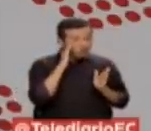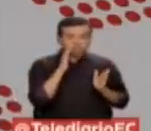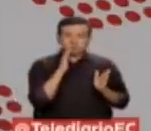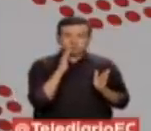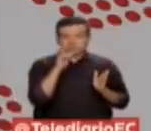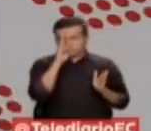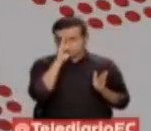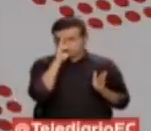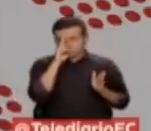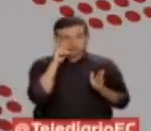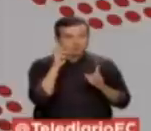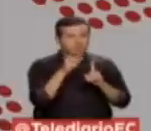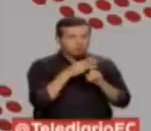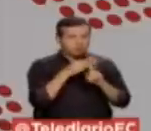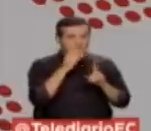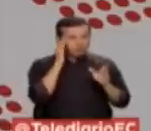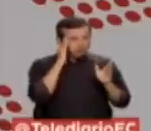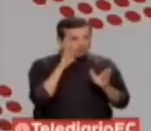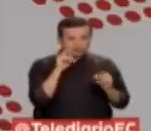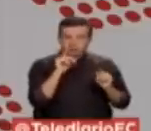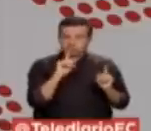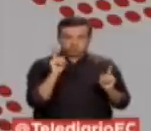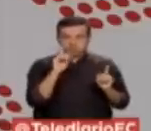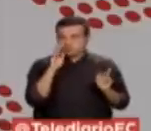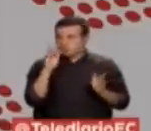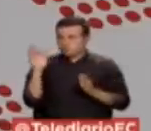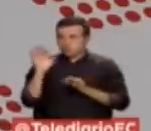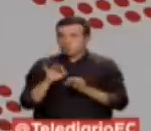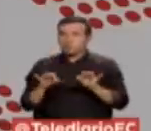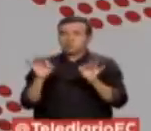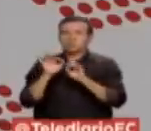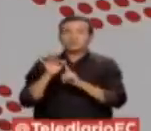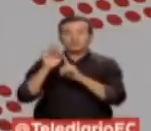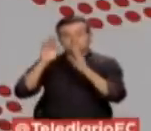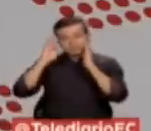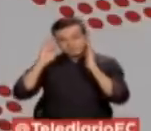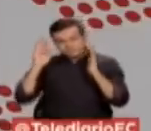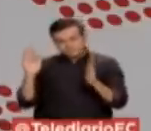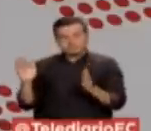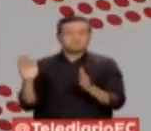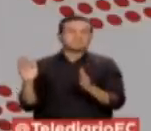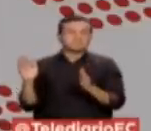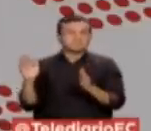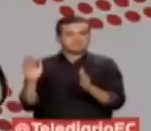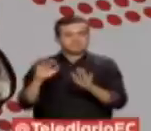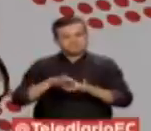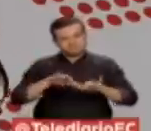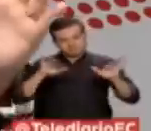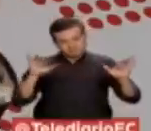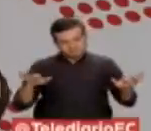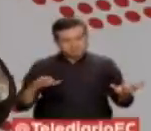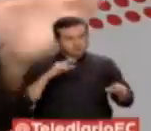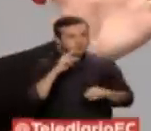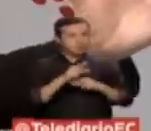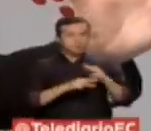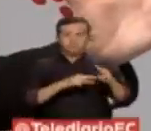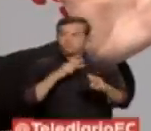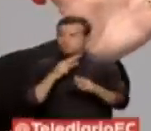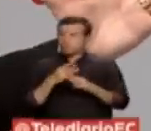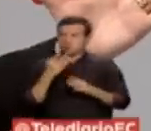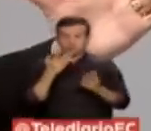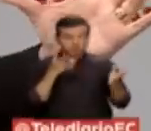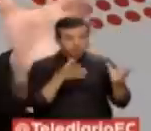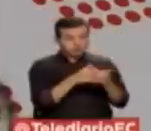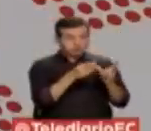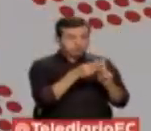forjado en las redes sociales y esto no nos puede distraer de las prioridades Es indispensable separar el mundo o el país que está dentro